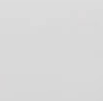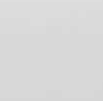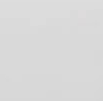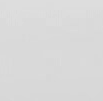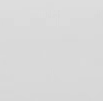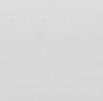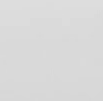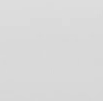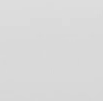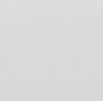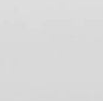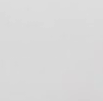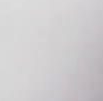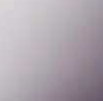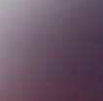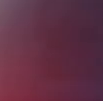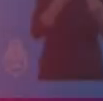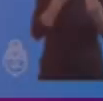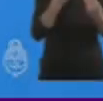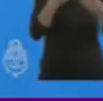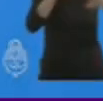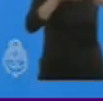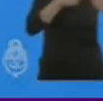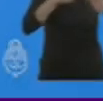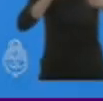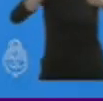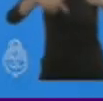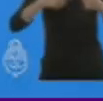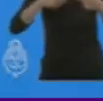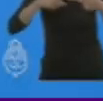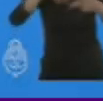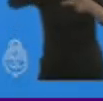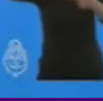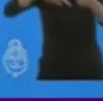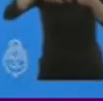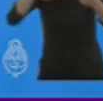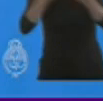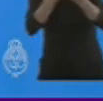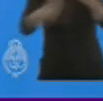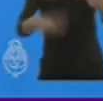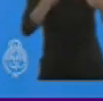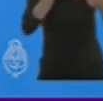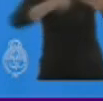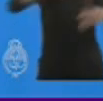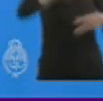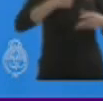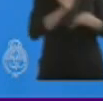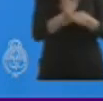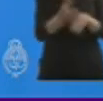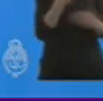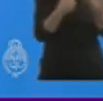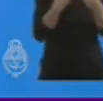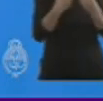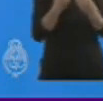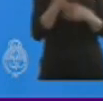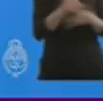agenda siempre tiene que ver con con temas vinculados a la justicia vinculado digamos a la interpelación de lo popular bueno es el clásico del